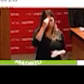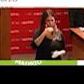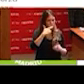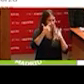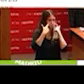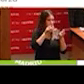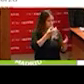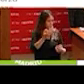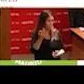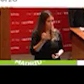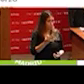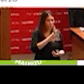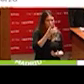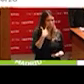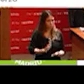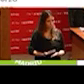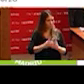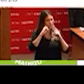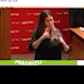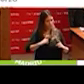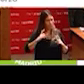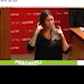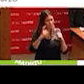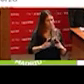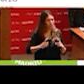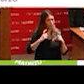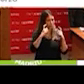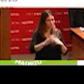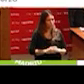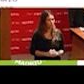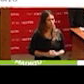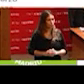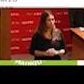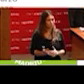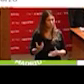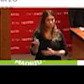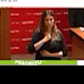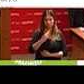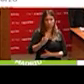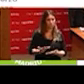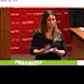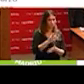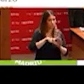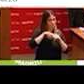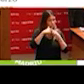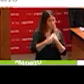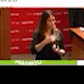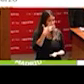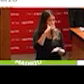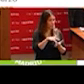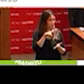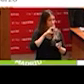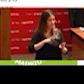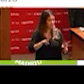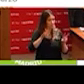a destacar ya que refleja el esfuerzo por por por todas las partes que que estamos estamos en